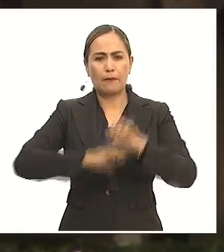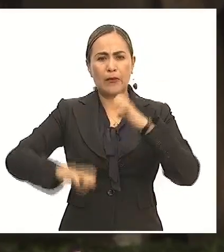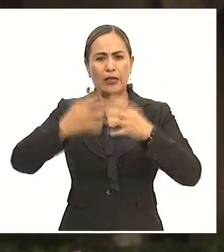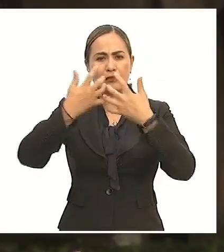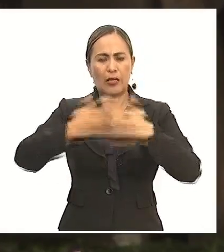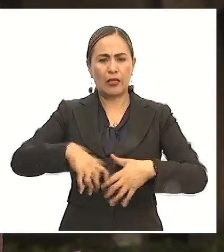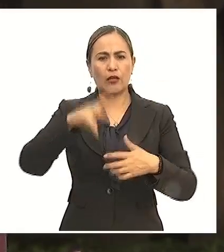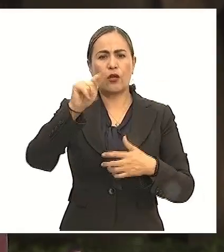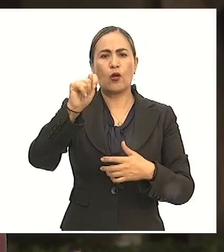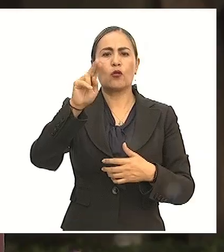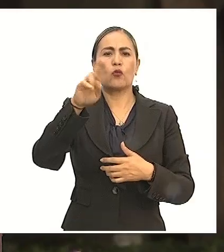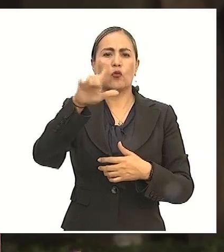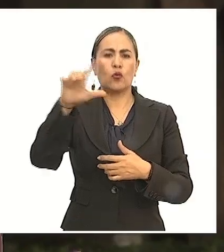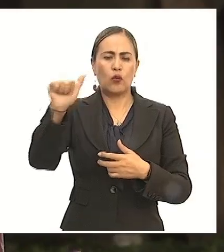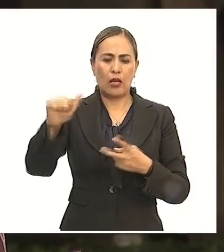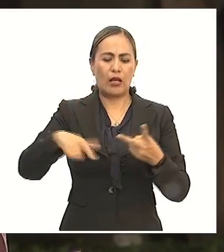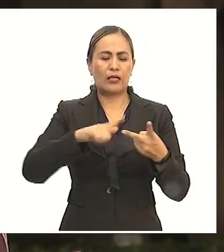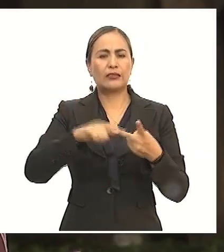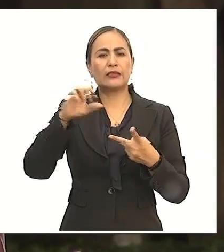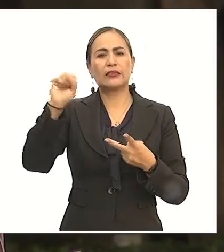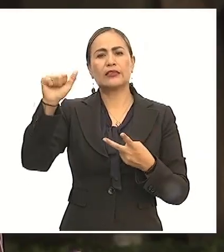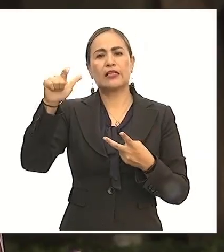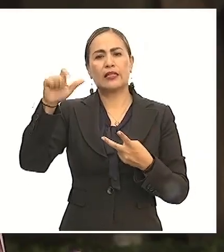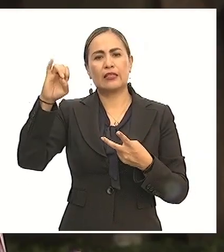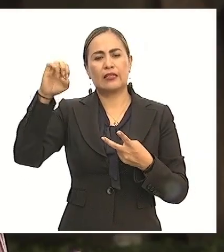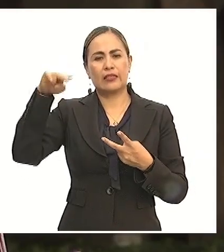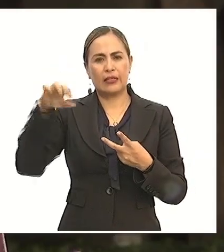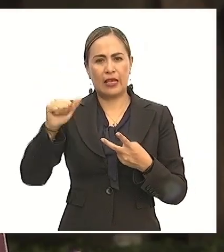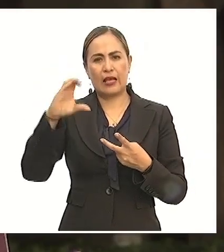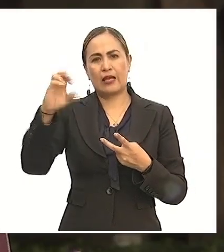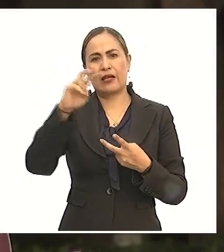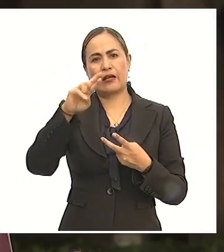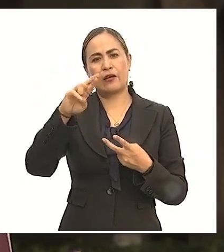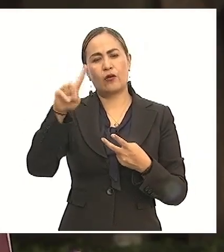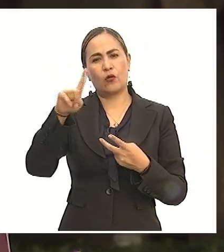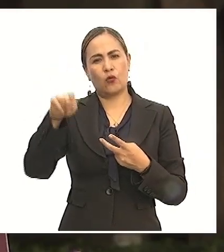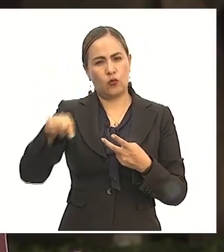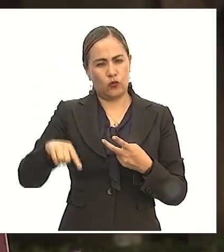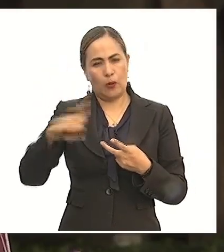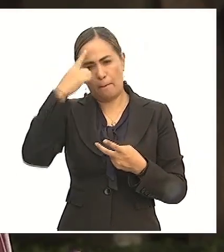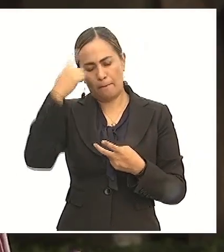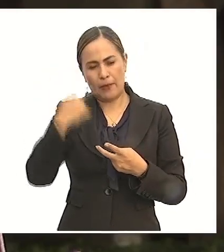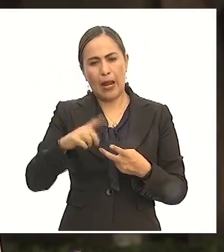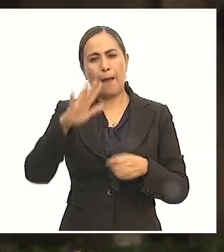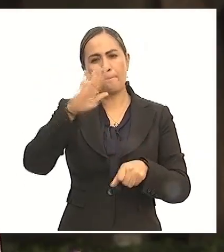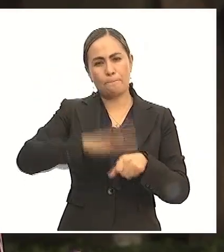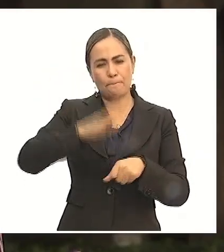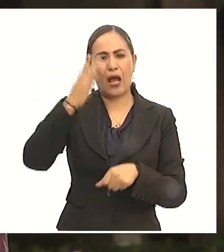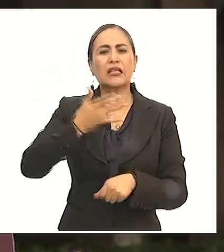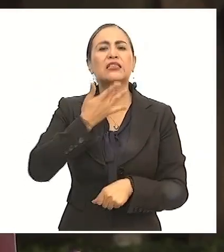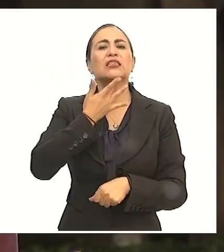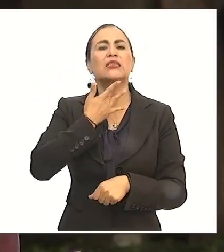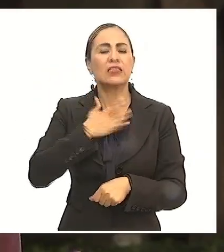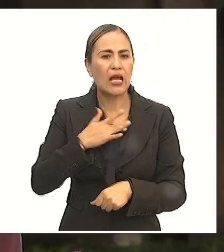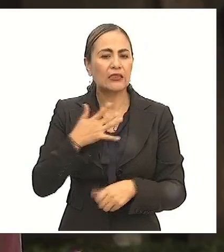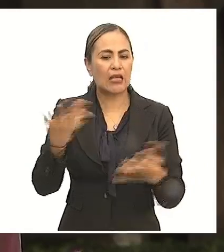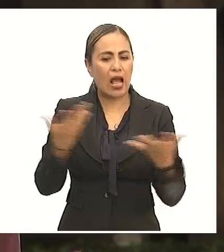Salina Cruz para obtener más gasolinas y no producir